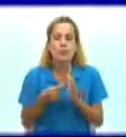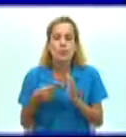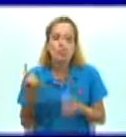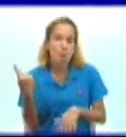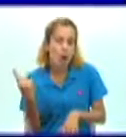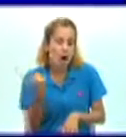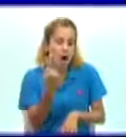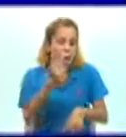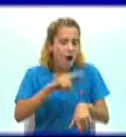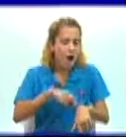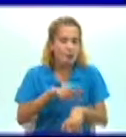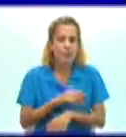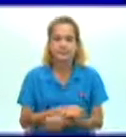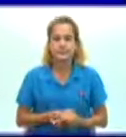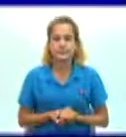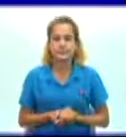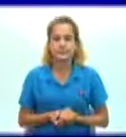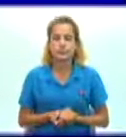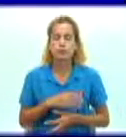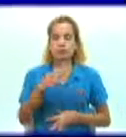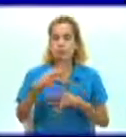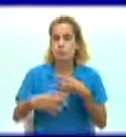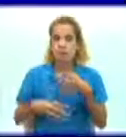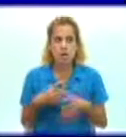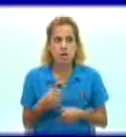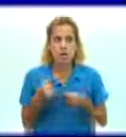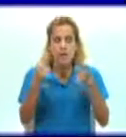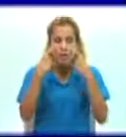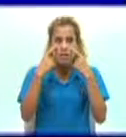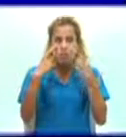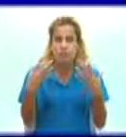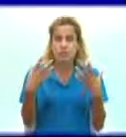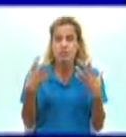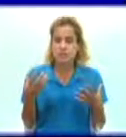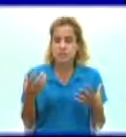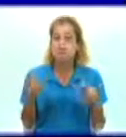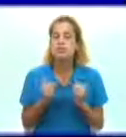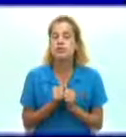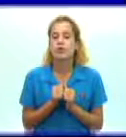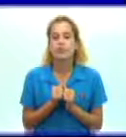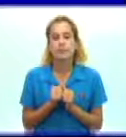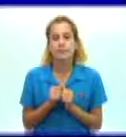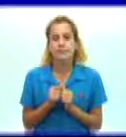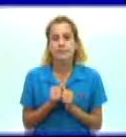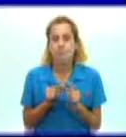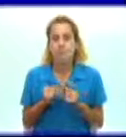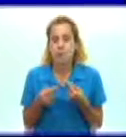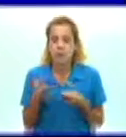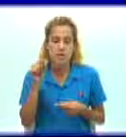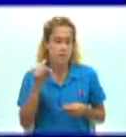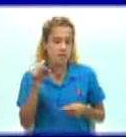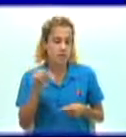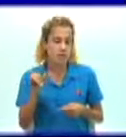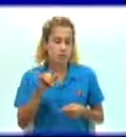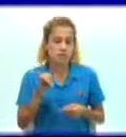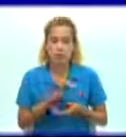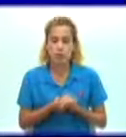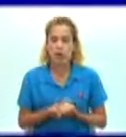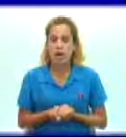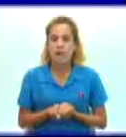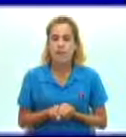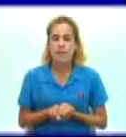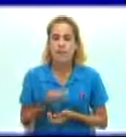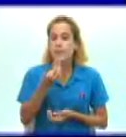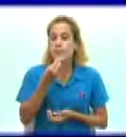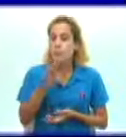Ya les decía, un problema es importantísimo dentro de las clases de matemáticas, porque bueno, aquí también pueden